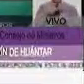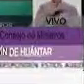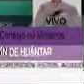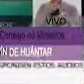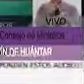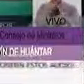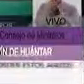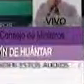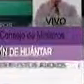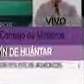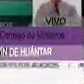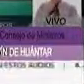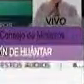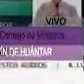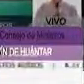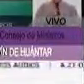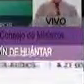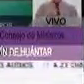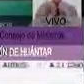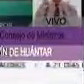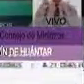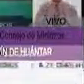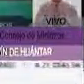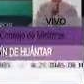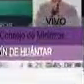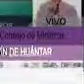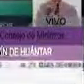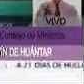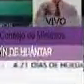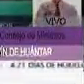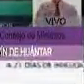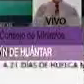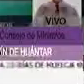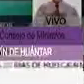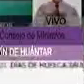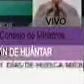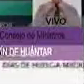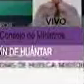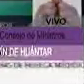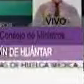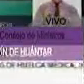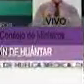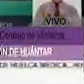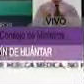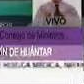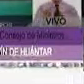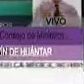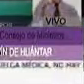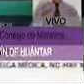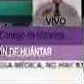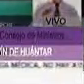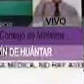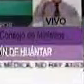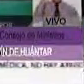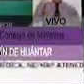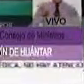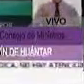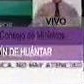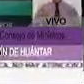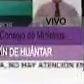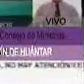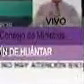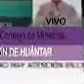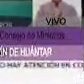periódicamente de lo que acontece en el caso Chavín de Huántar. Esto es así porque consideramos que es una política de Estado